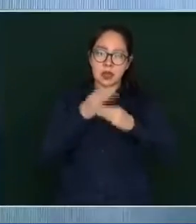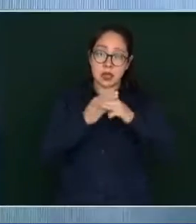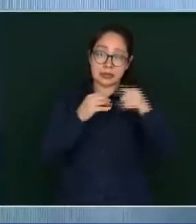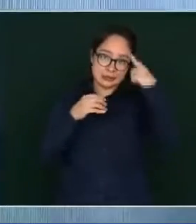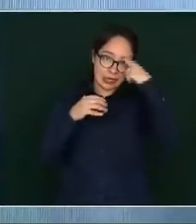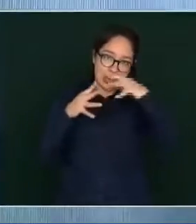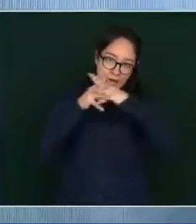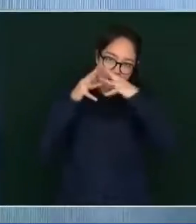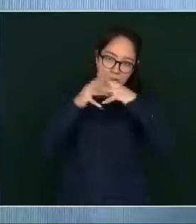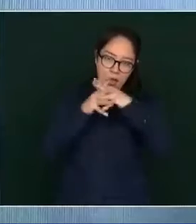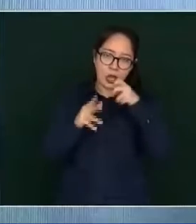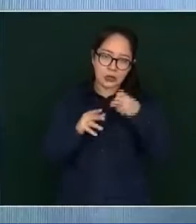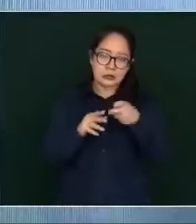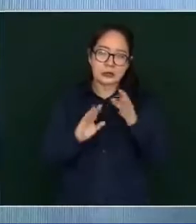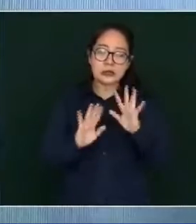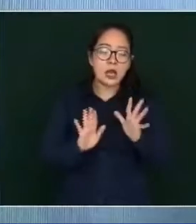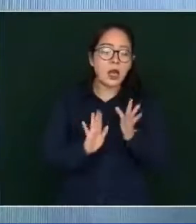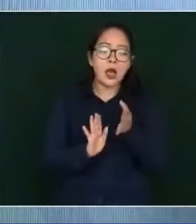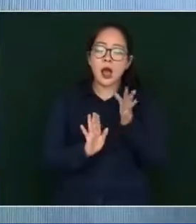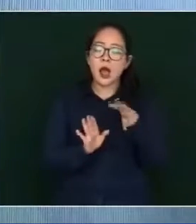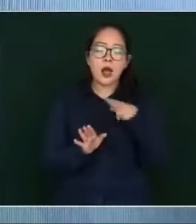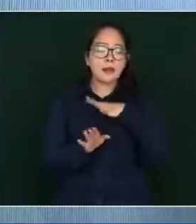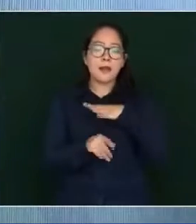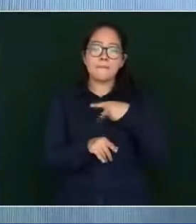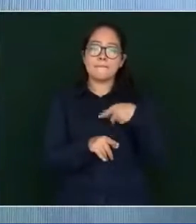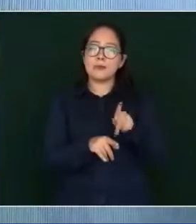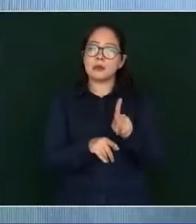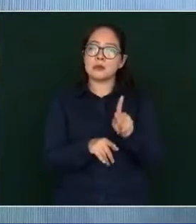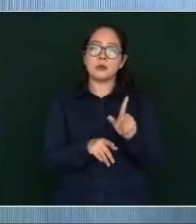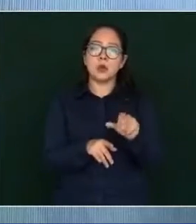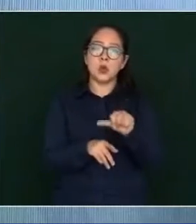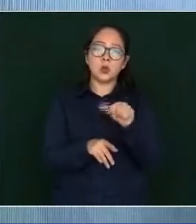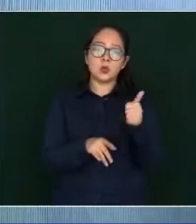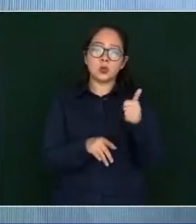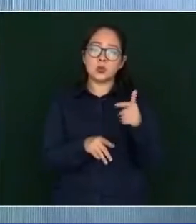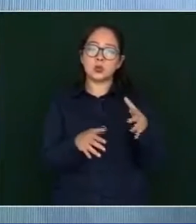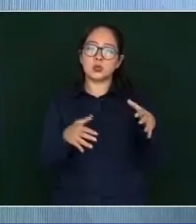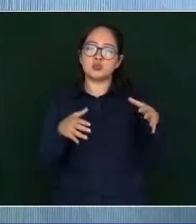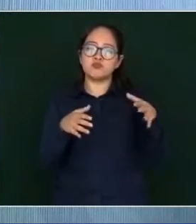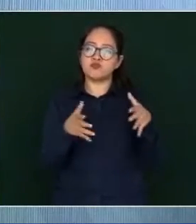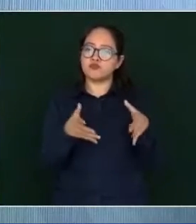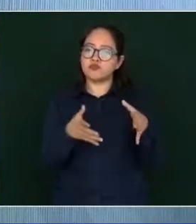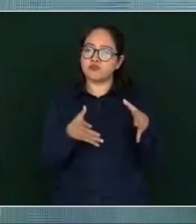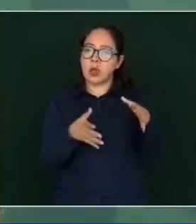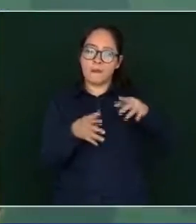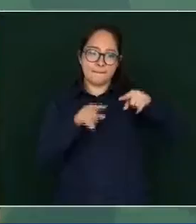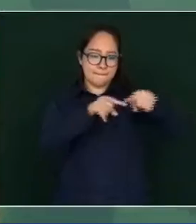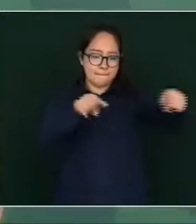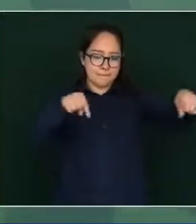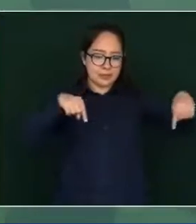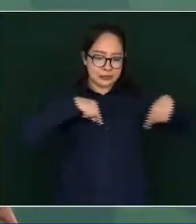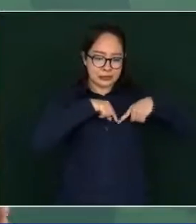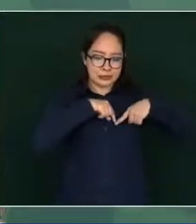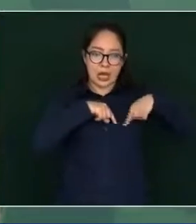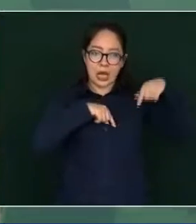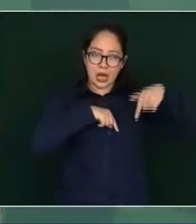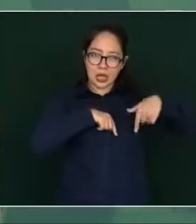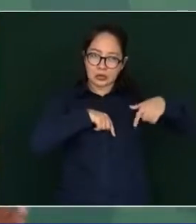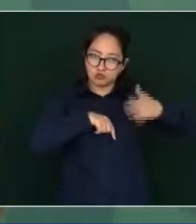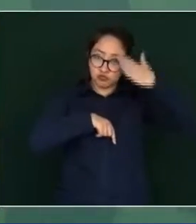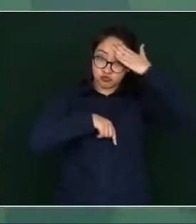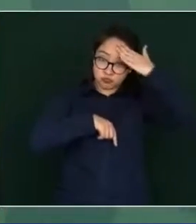ya estaba ahí en ese punto, pero precisamente donde está la cabecera de la pista principal, ahí estaba